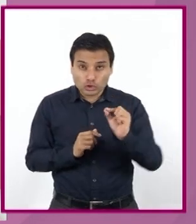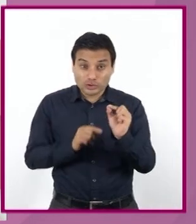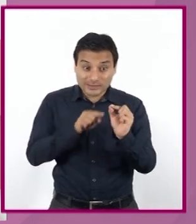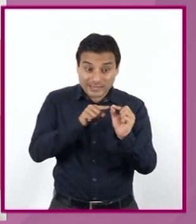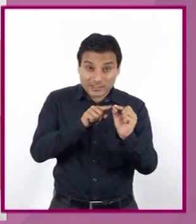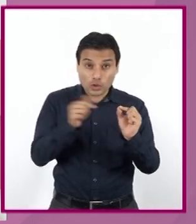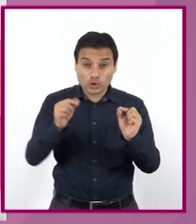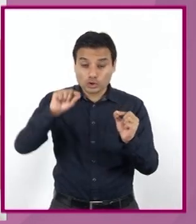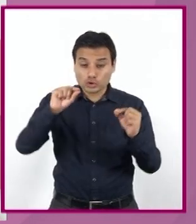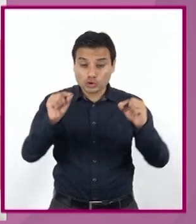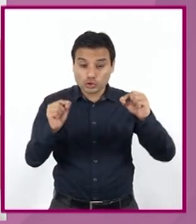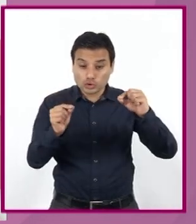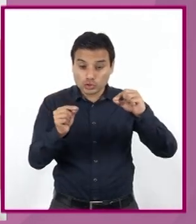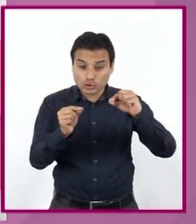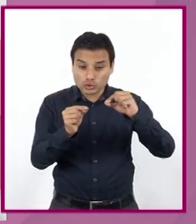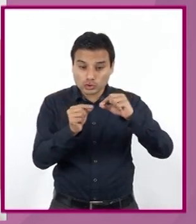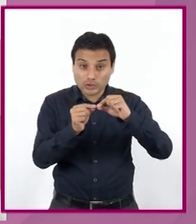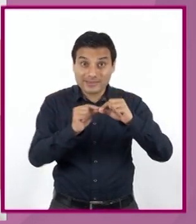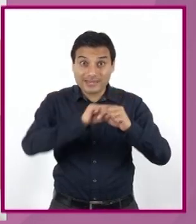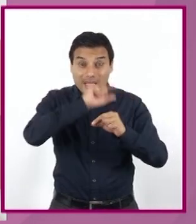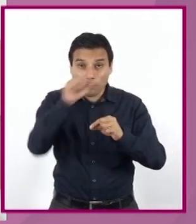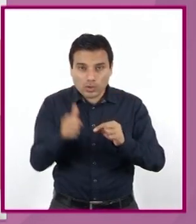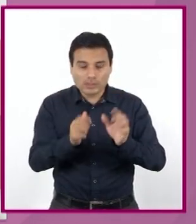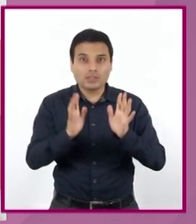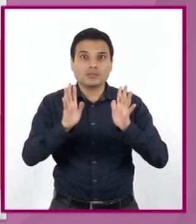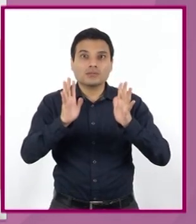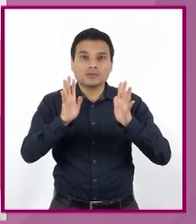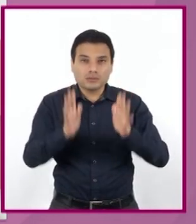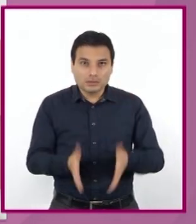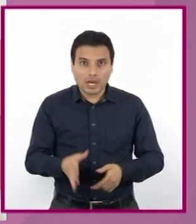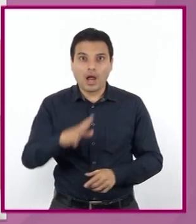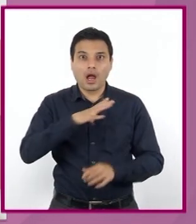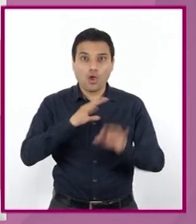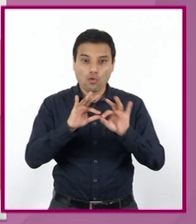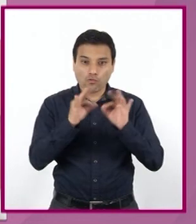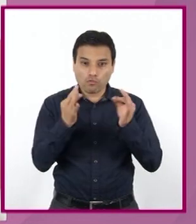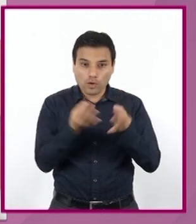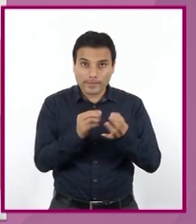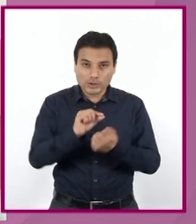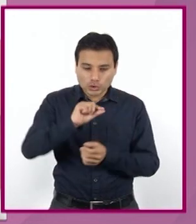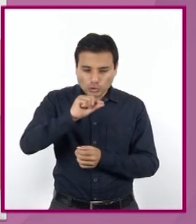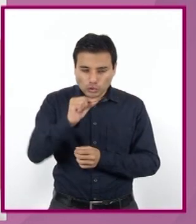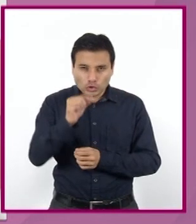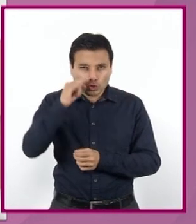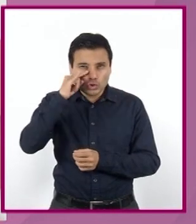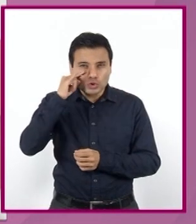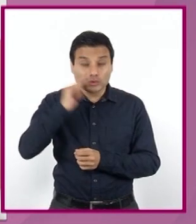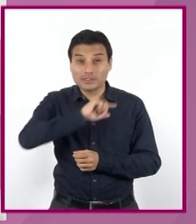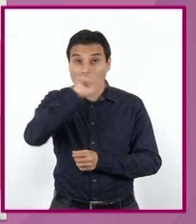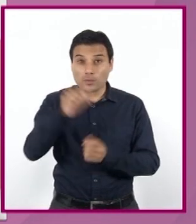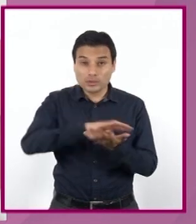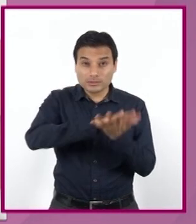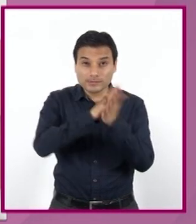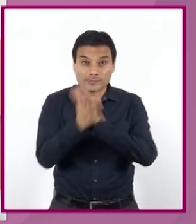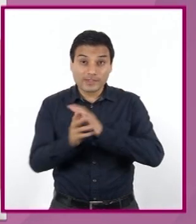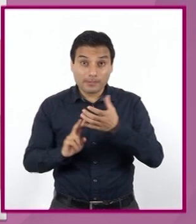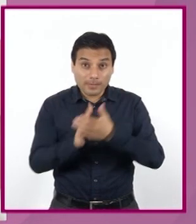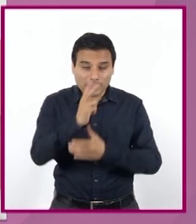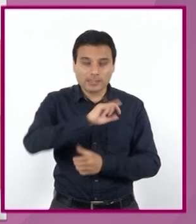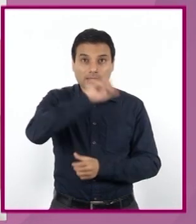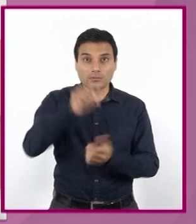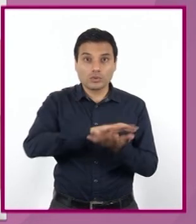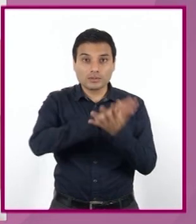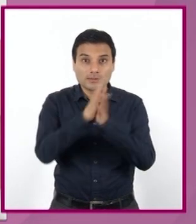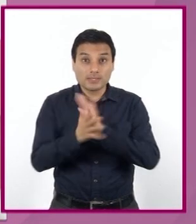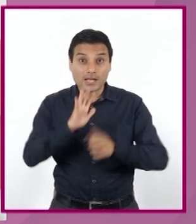con otros hasta que logró adquirir forma, ya de microorganismo, ya de planta, ya de animal, ya de